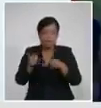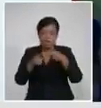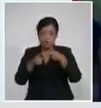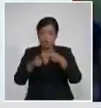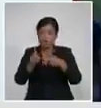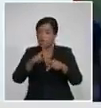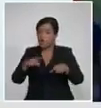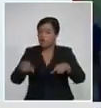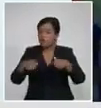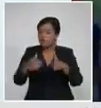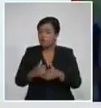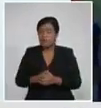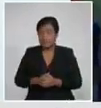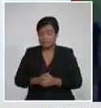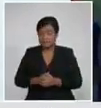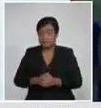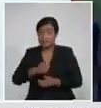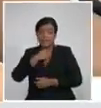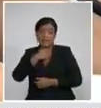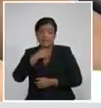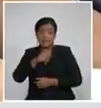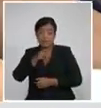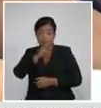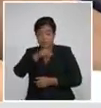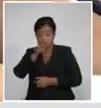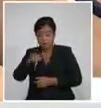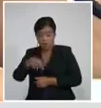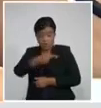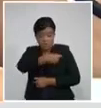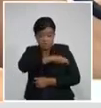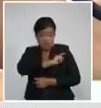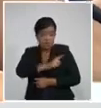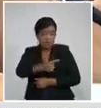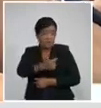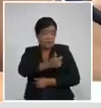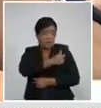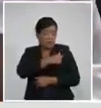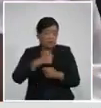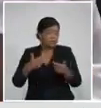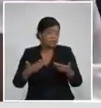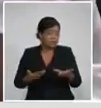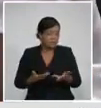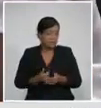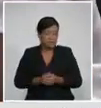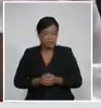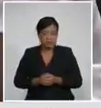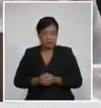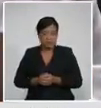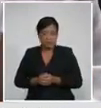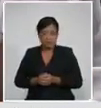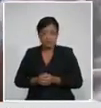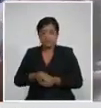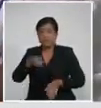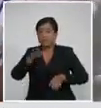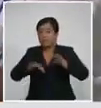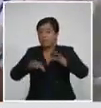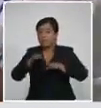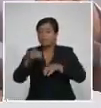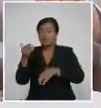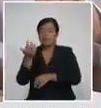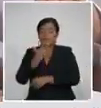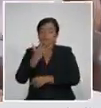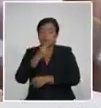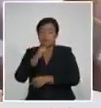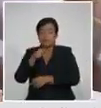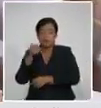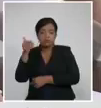sea, cuando uno hace una intervención poblacional es lo que pasa en la vida real. Y nos mide la